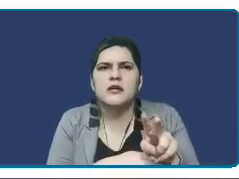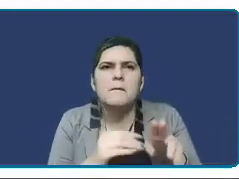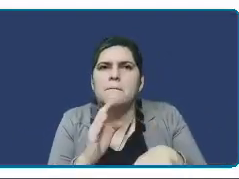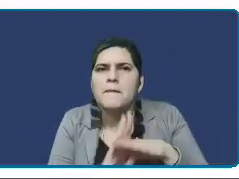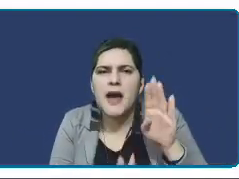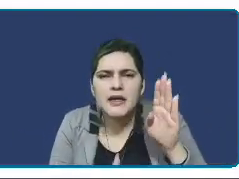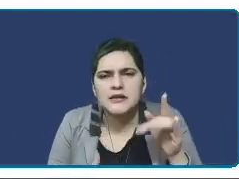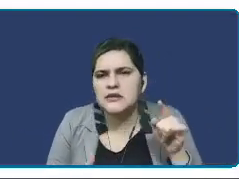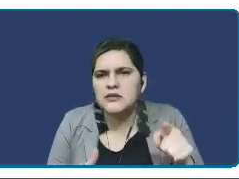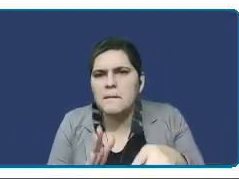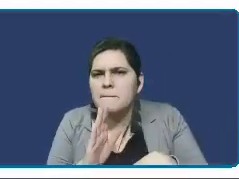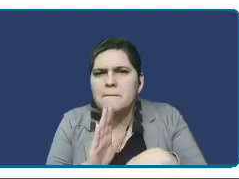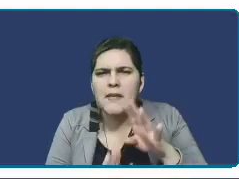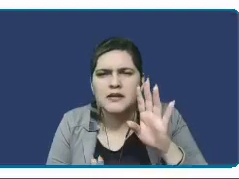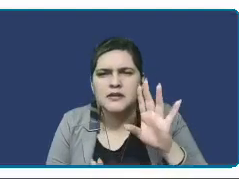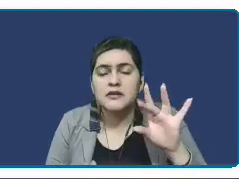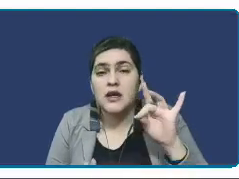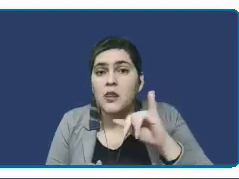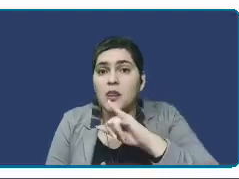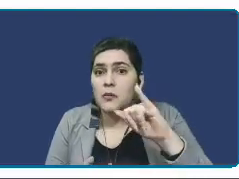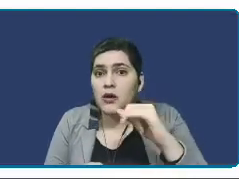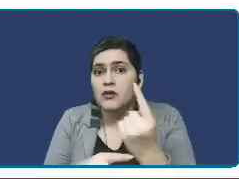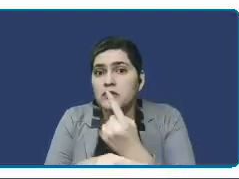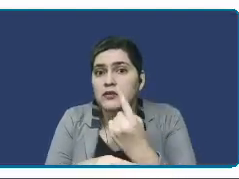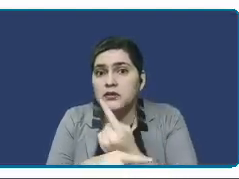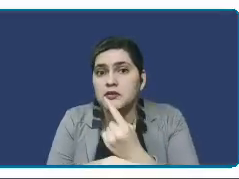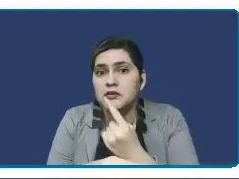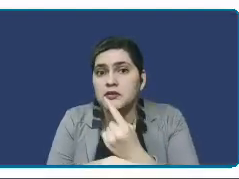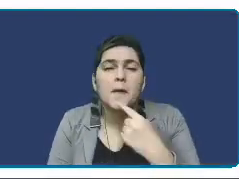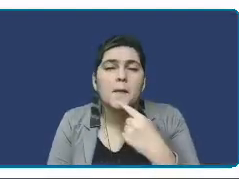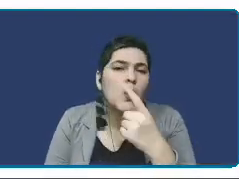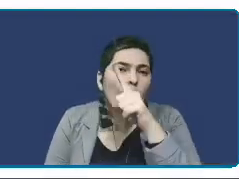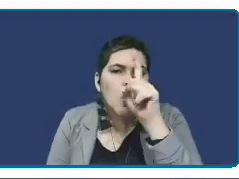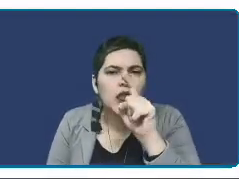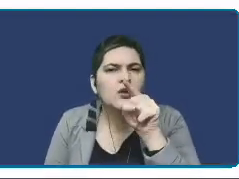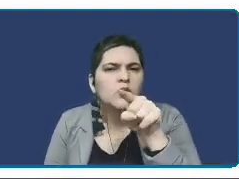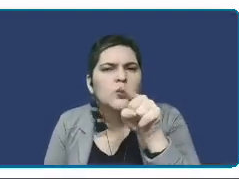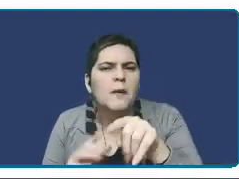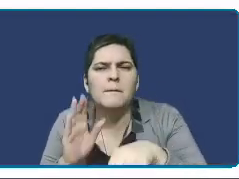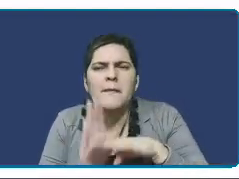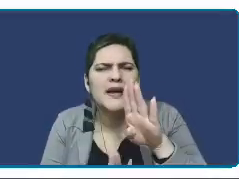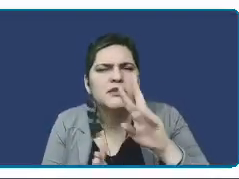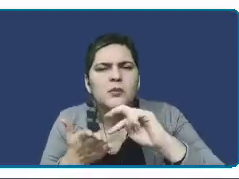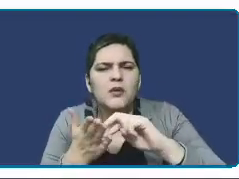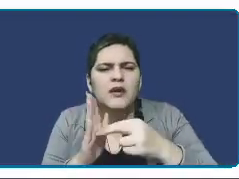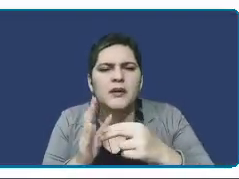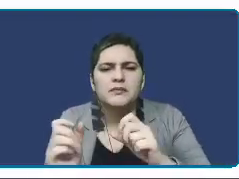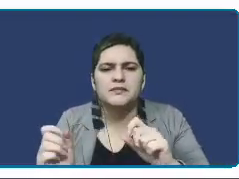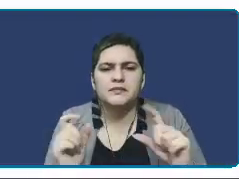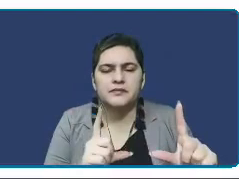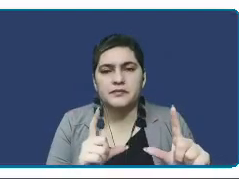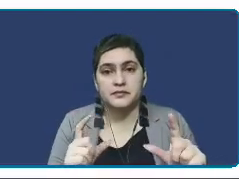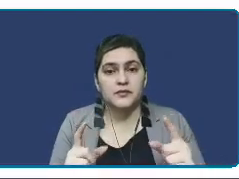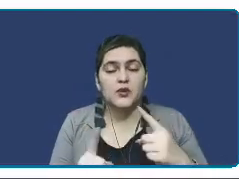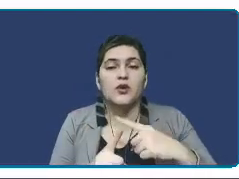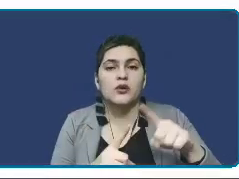frecuentemente? Pero lo vamos a ir viendo, entonces vamos a dejar la imagen en blanco y lo vamos a ir conversando.